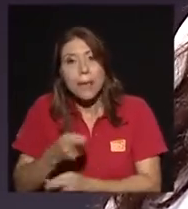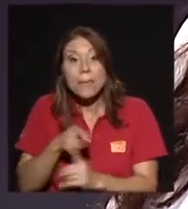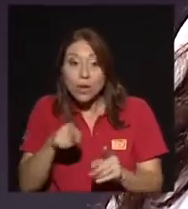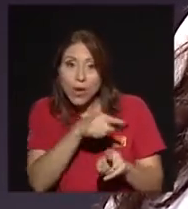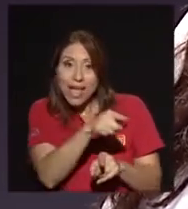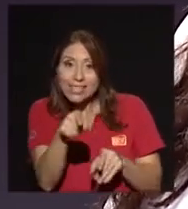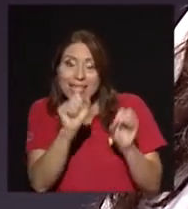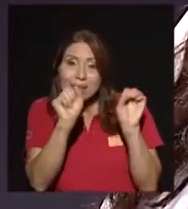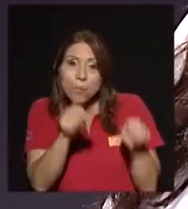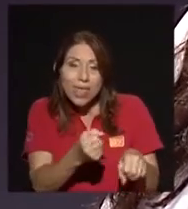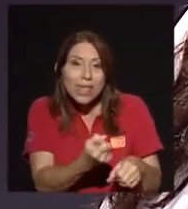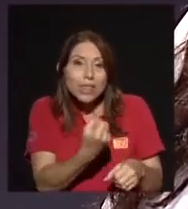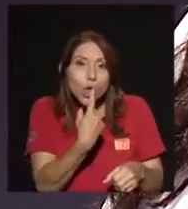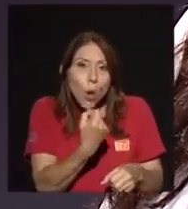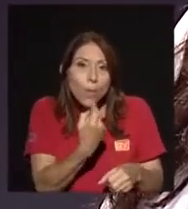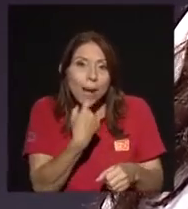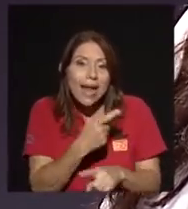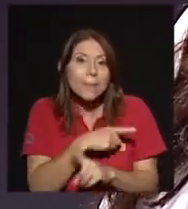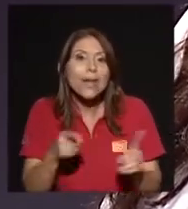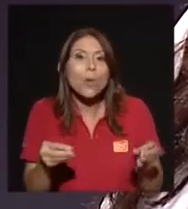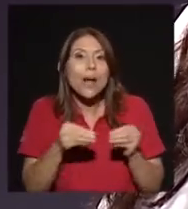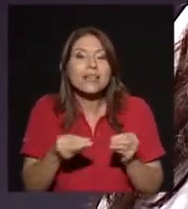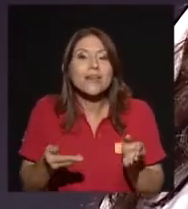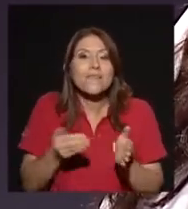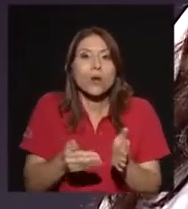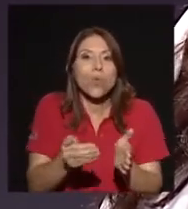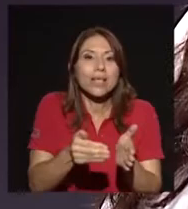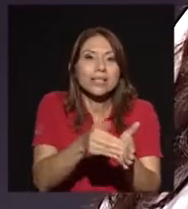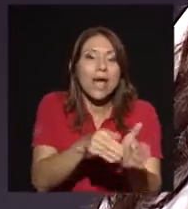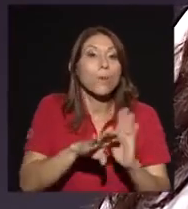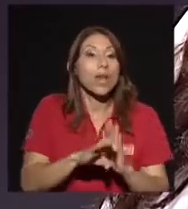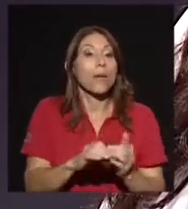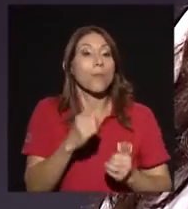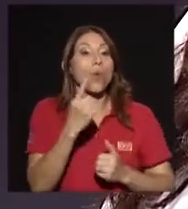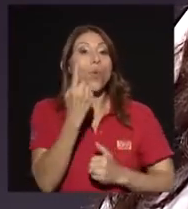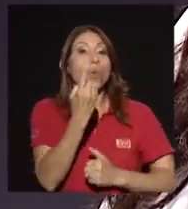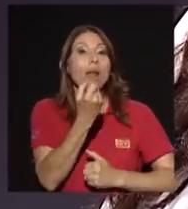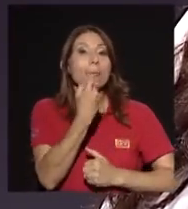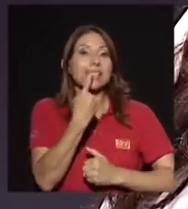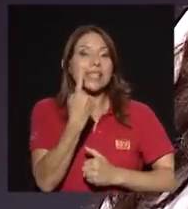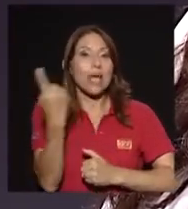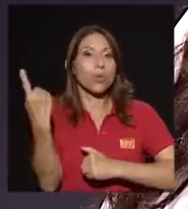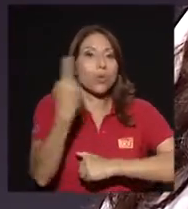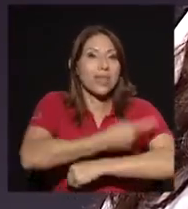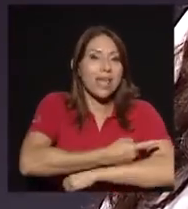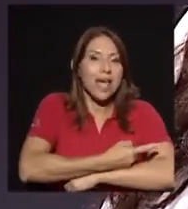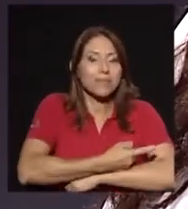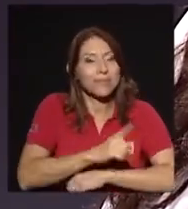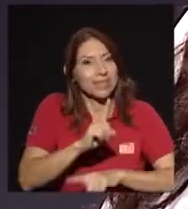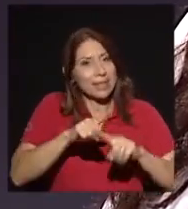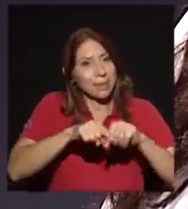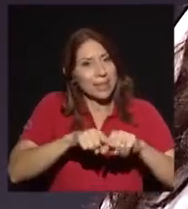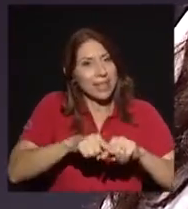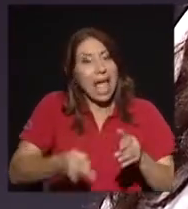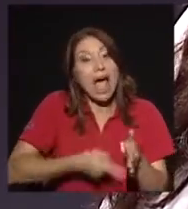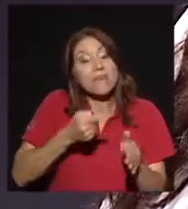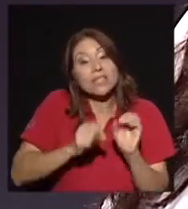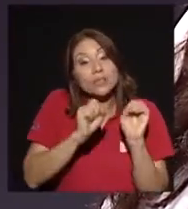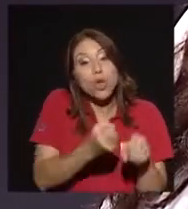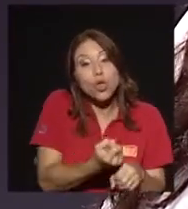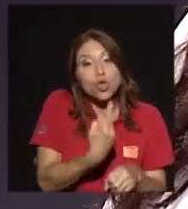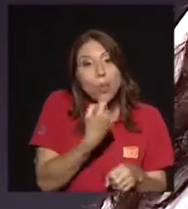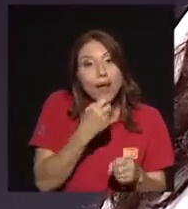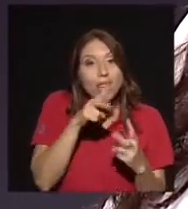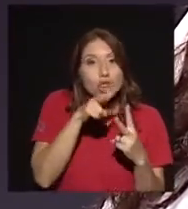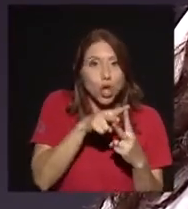toman como con una mayor frecuencia. O sea, en vez de tomarme una pastilla por día, me tomo, si son algunas pastillas, primero dos, si son otras,